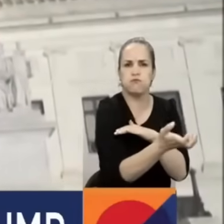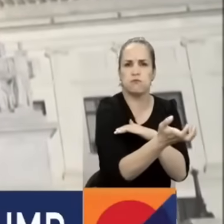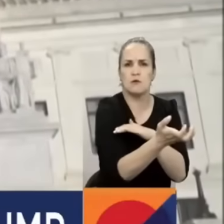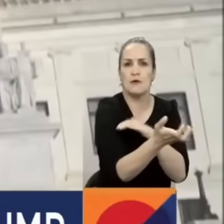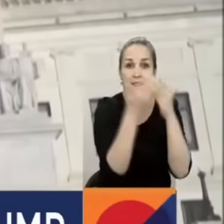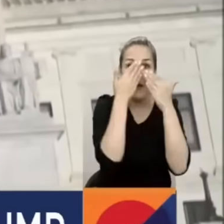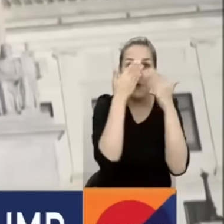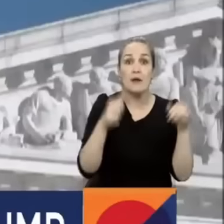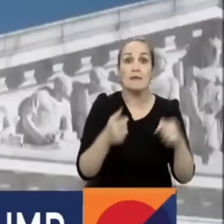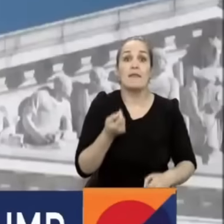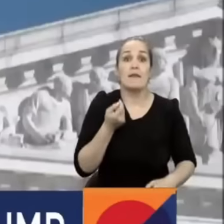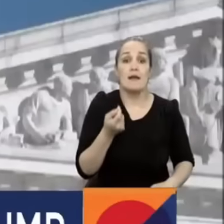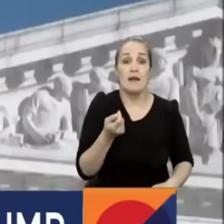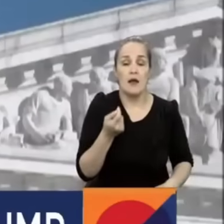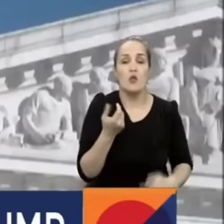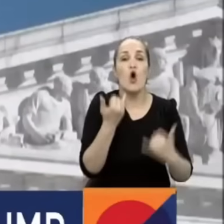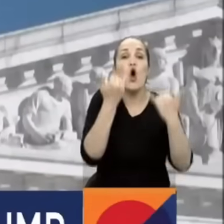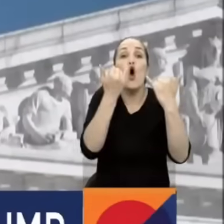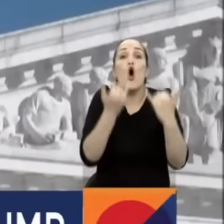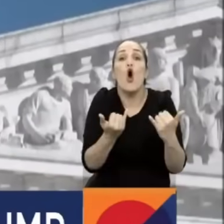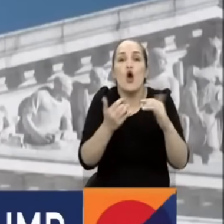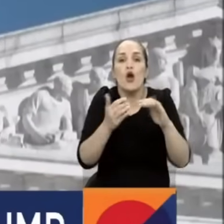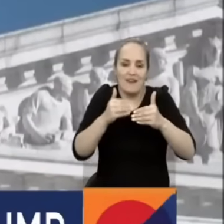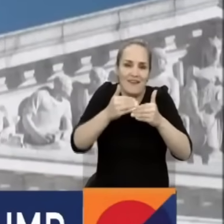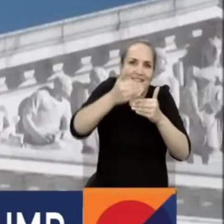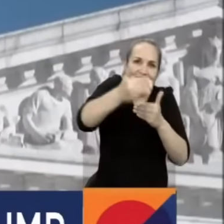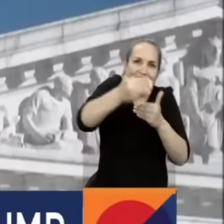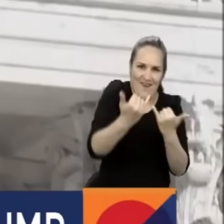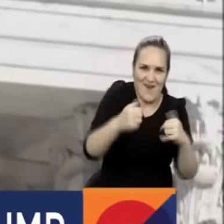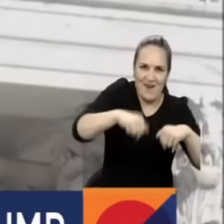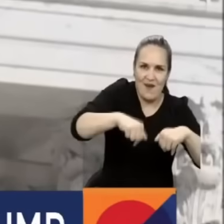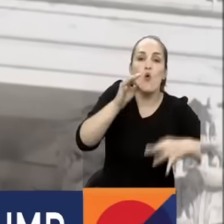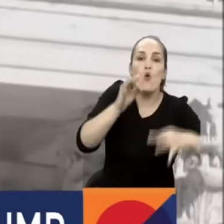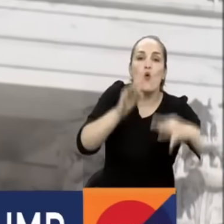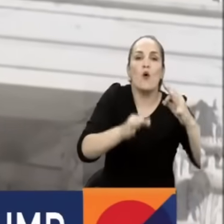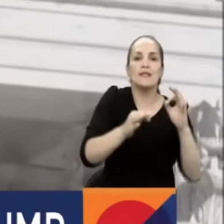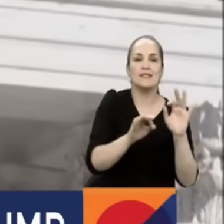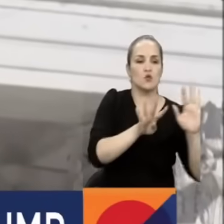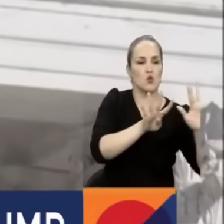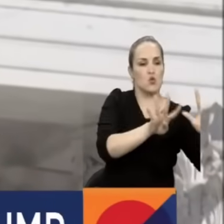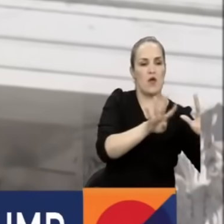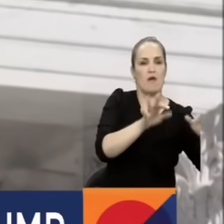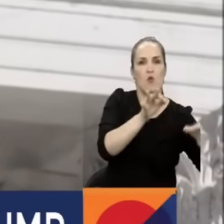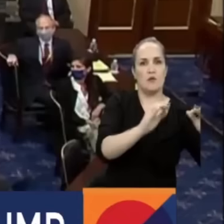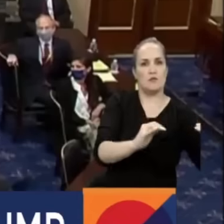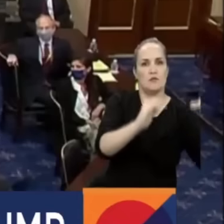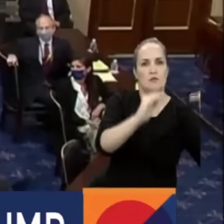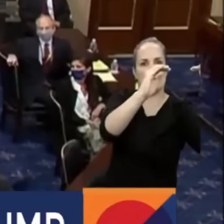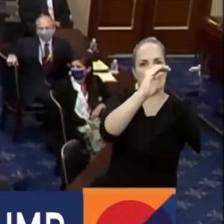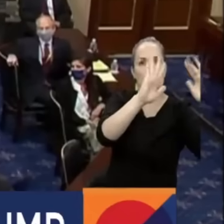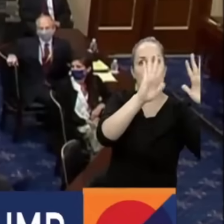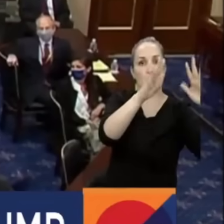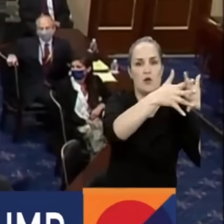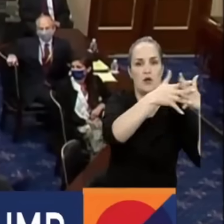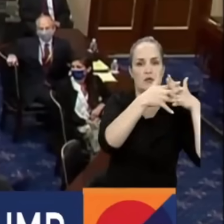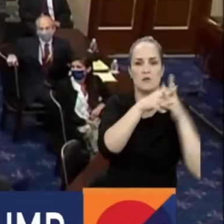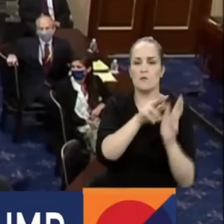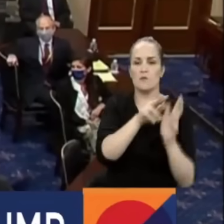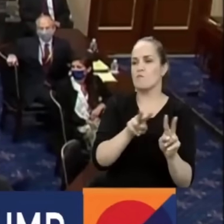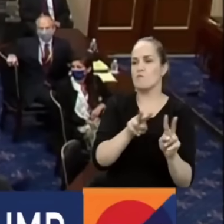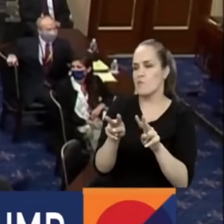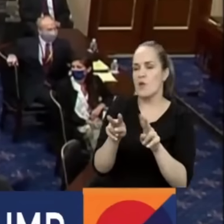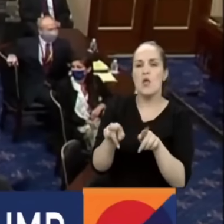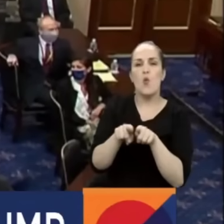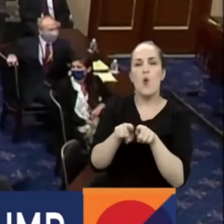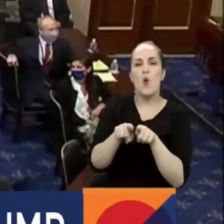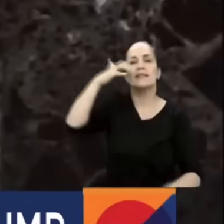Ese fue el tema que concentró hoy a los 9 magistrados de la Corte Suprema de los Estados Unidos y, como si se tratase de un examen